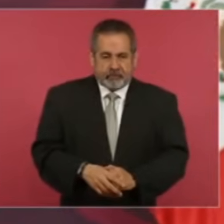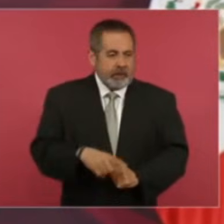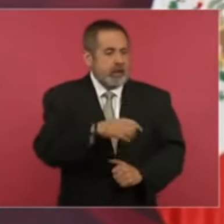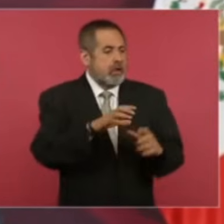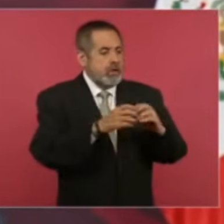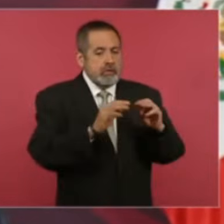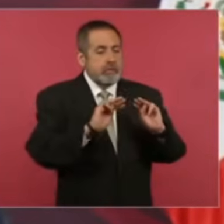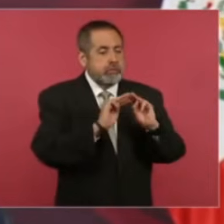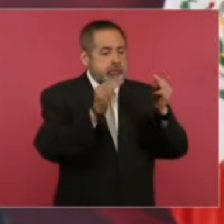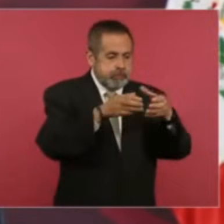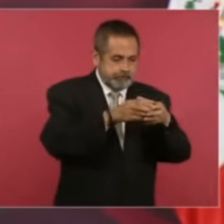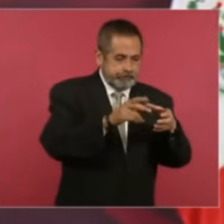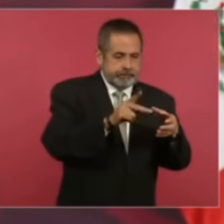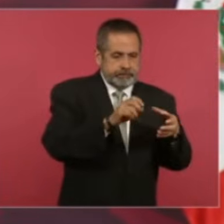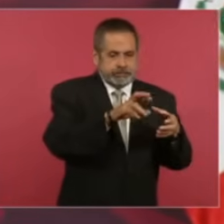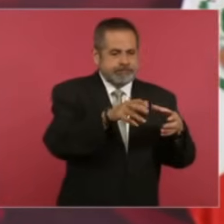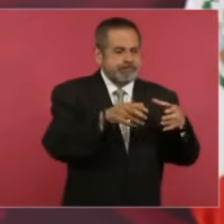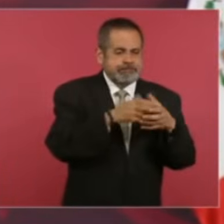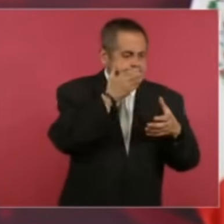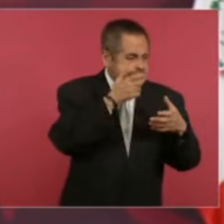mafia del poder, los conservadores,